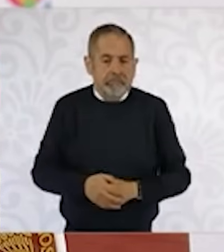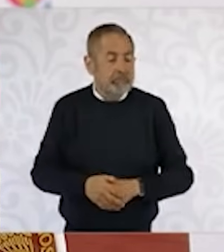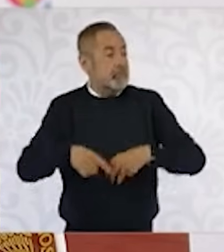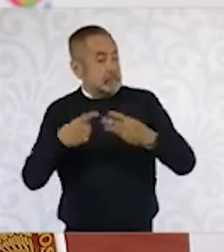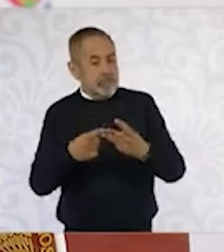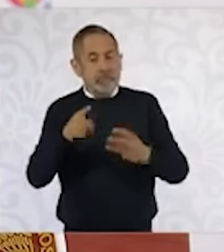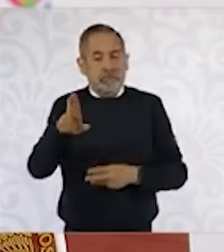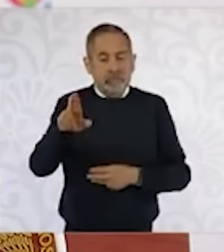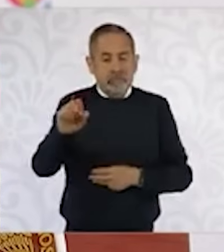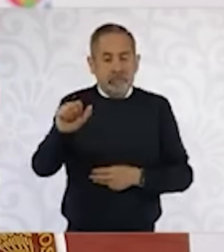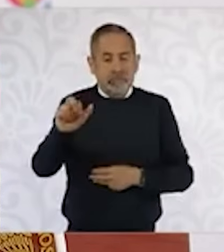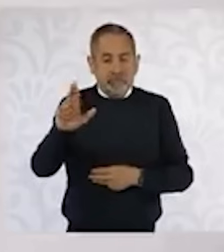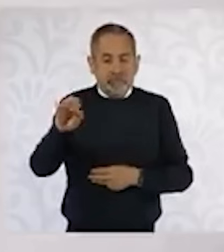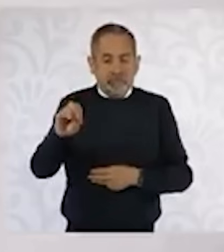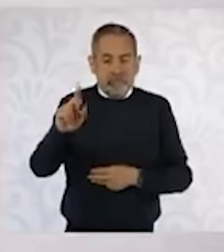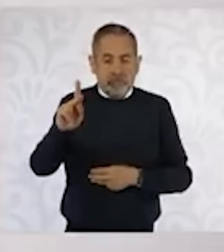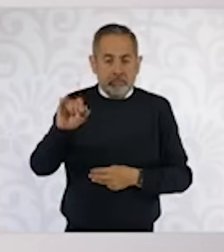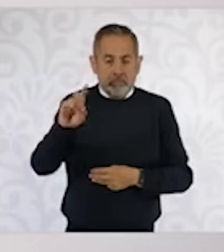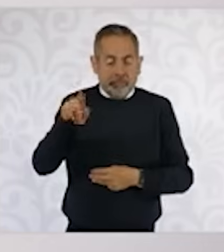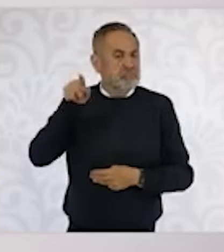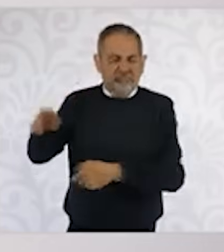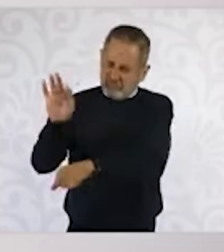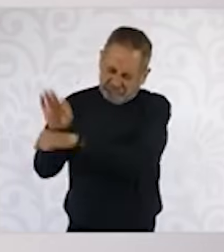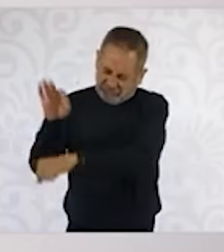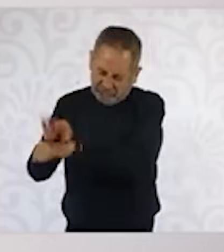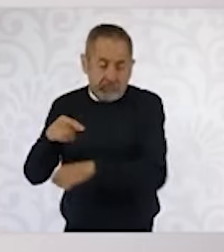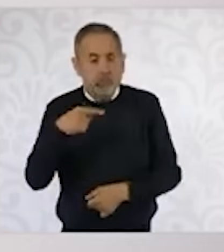Rosario Piedra defiende, y eso es lo que les molesta.